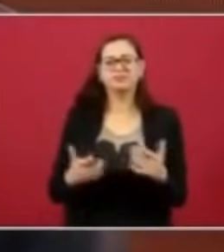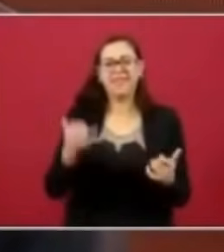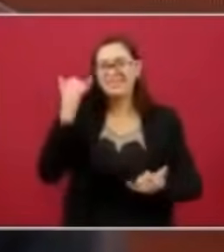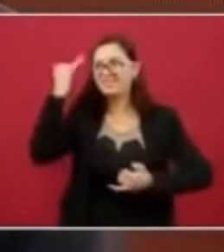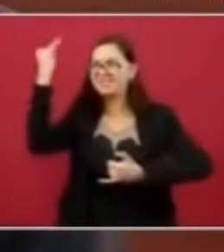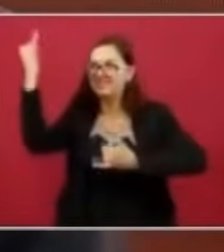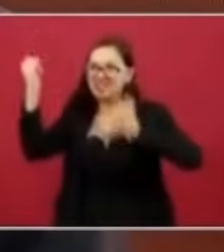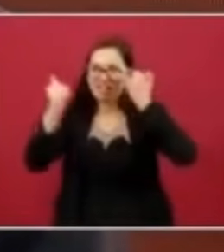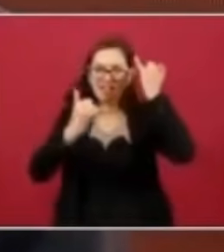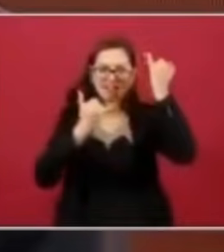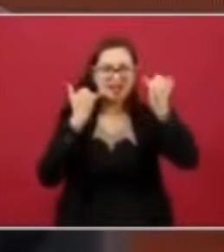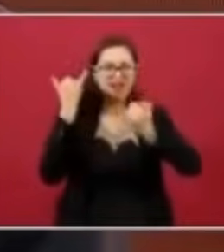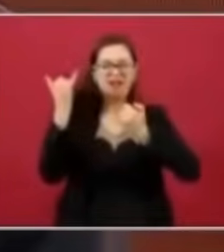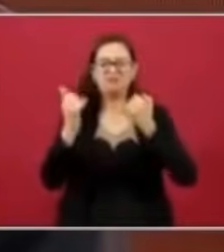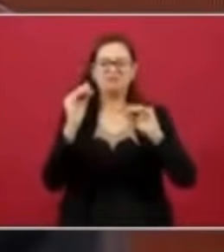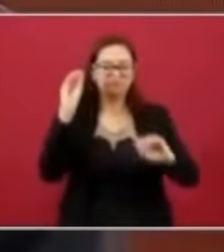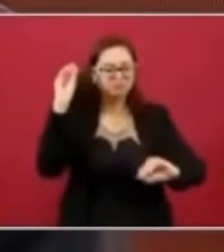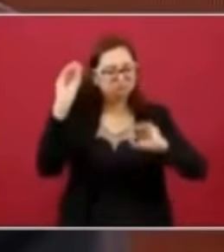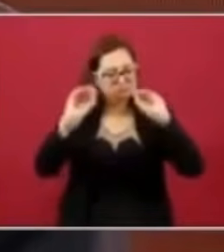creativa, ¿sí?